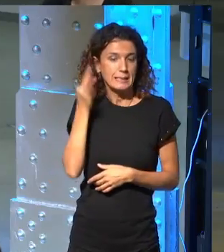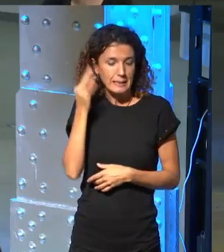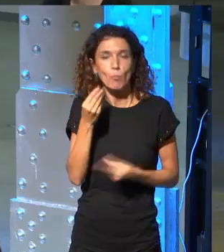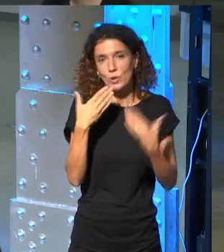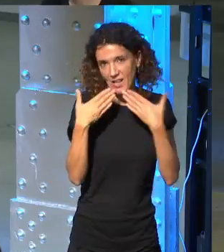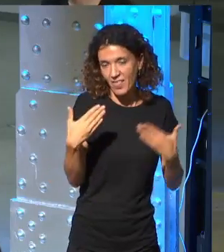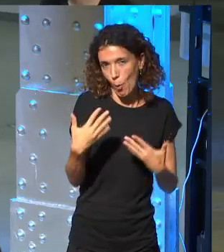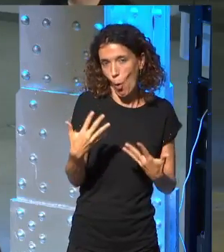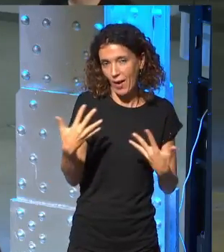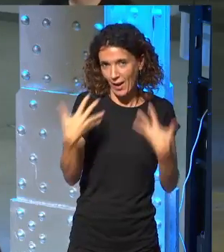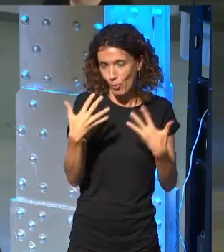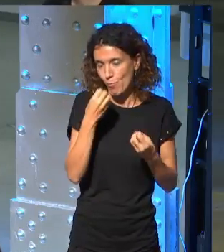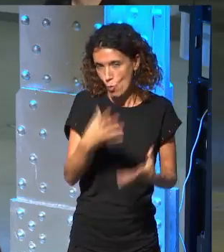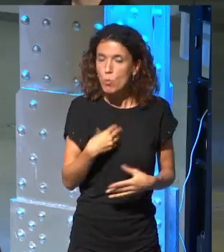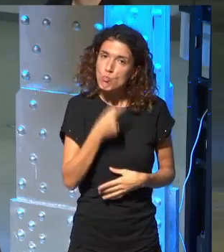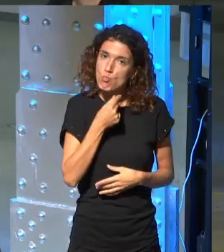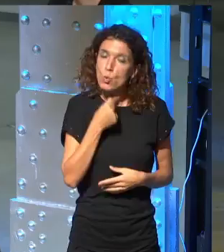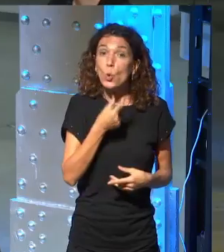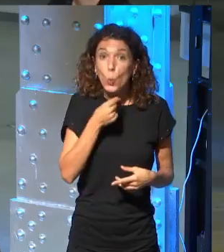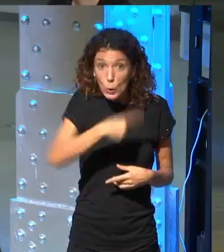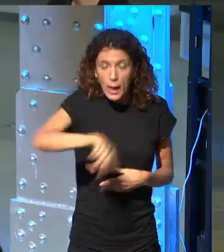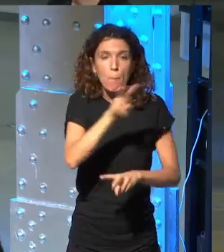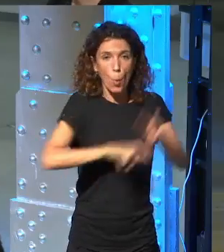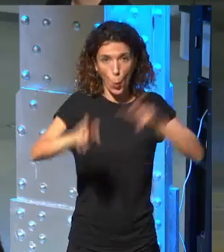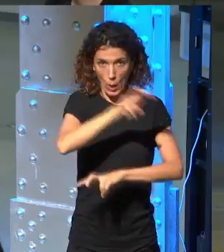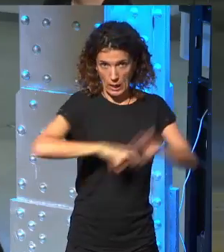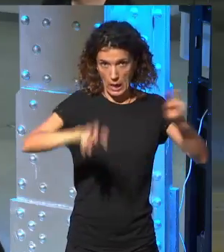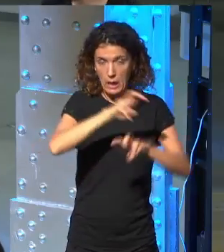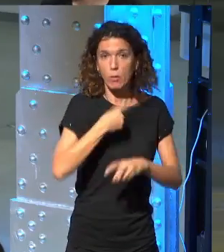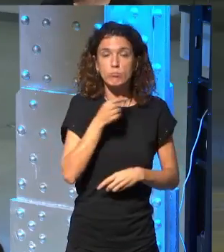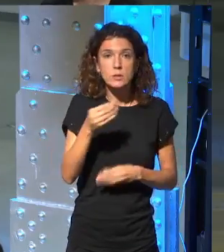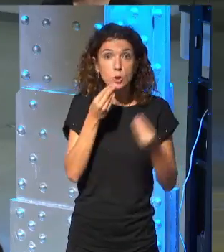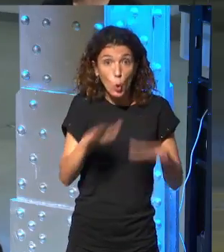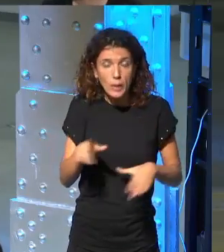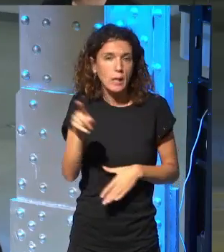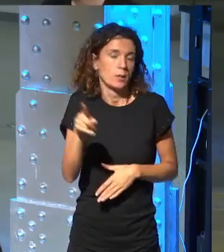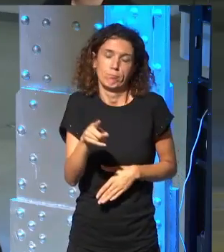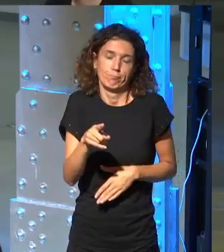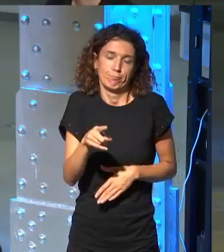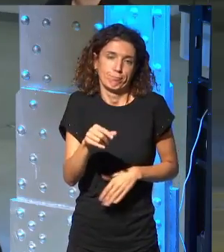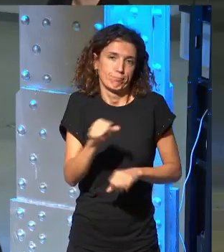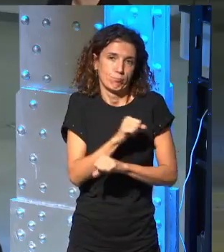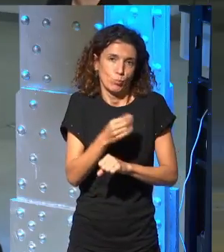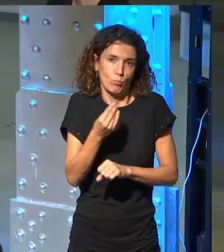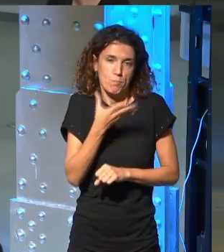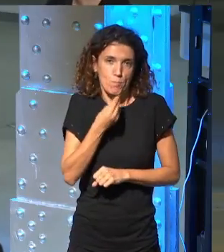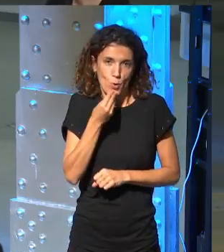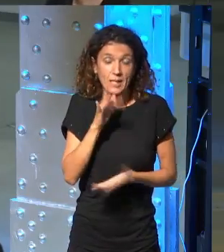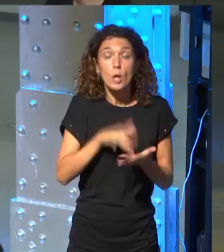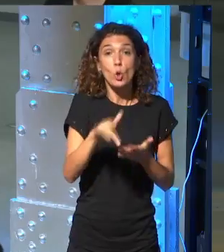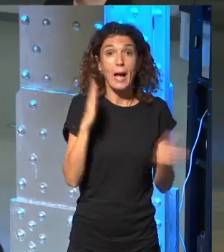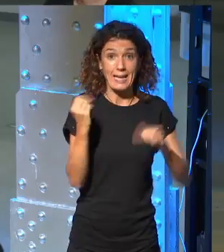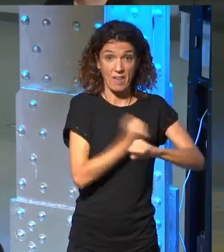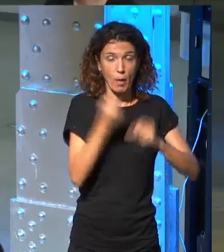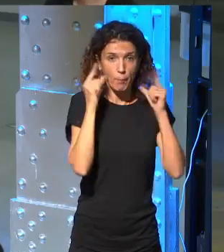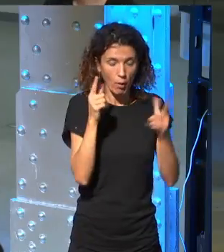por ser recomendado. Sí, ¿no? No, sí. No, es que es muy bueno. O sea, si os gusta, buscadlo porque el Hello from the Magic Tavern sí. Es total. Yo creo que esto, aparte de esto de descubrir Navidades, y lo